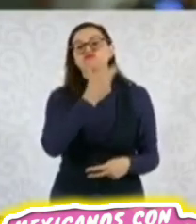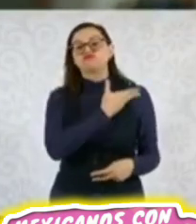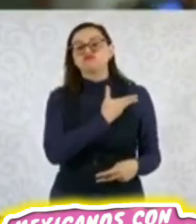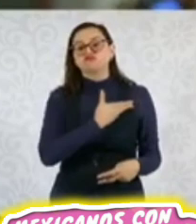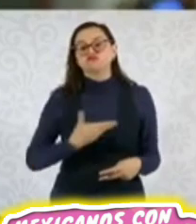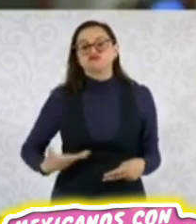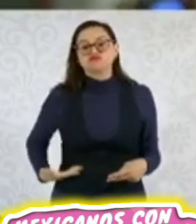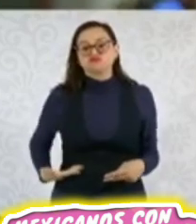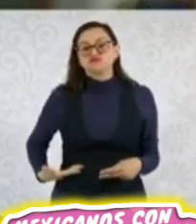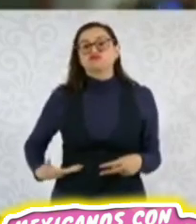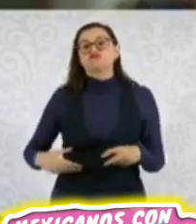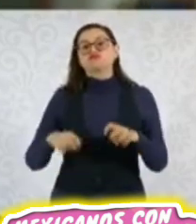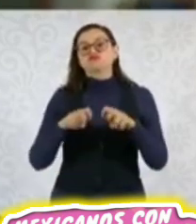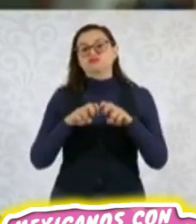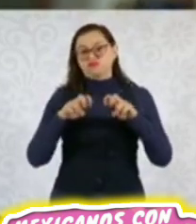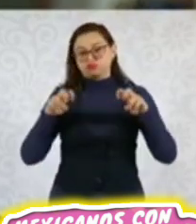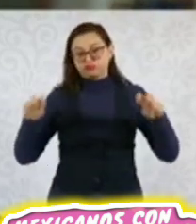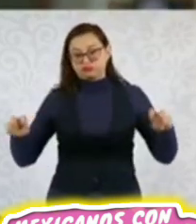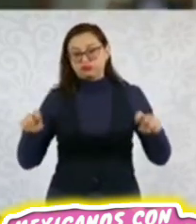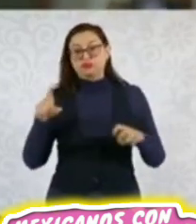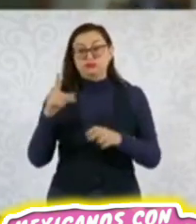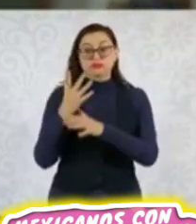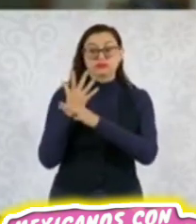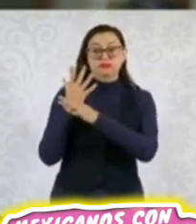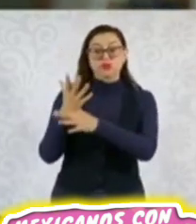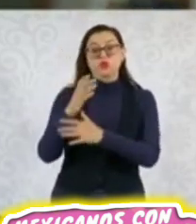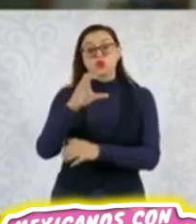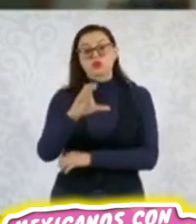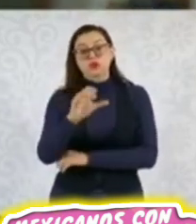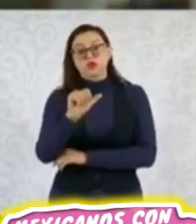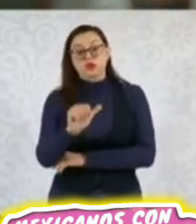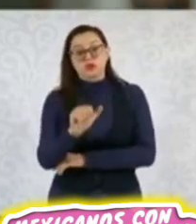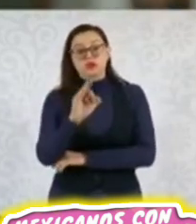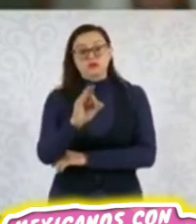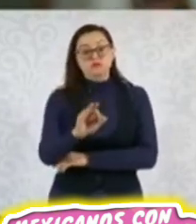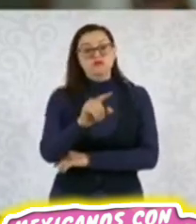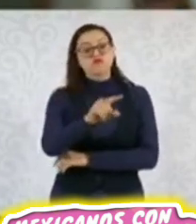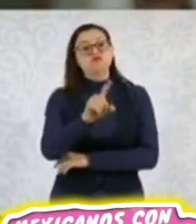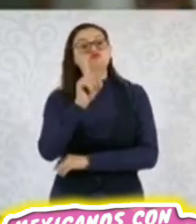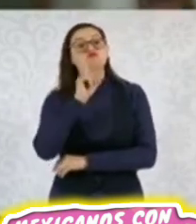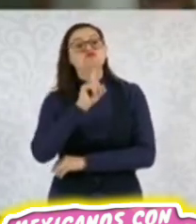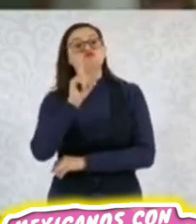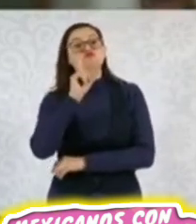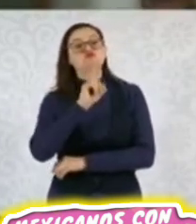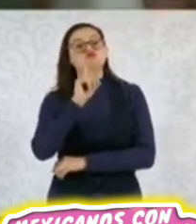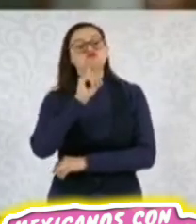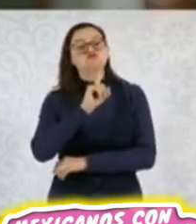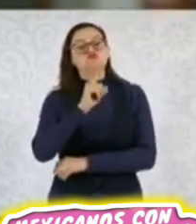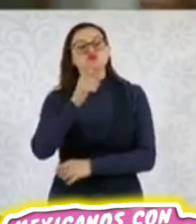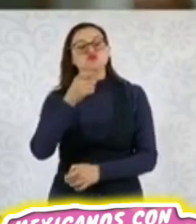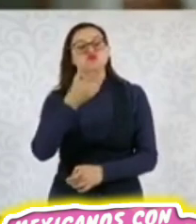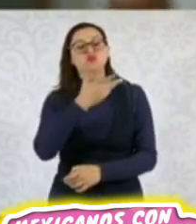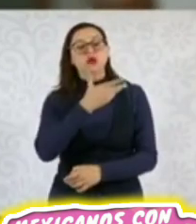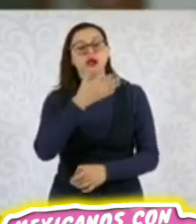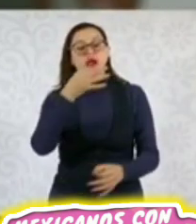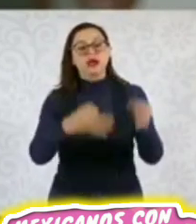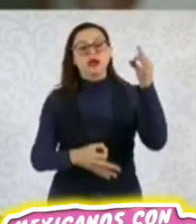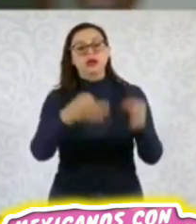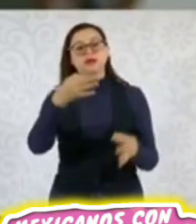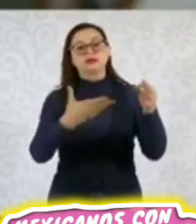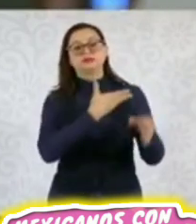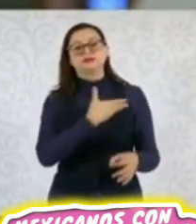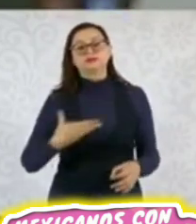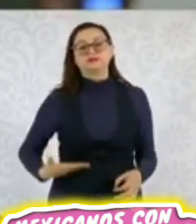ayer denuncia que el Consejo de la Judicatura Federal, presidido por la ministra presidenta Norma Lucía Piña Hernández, no